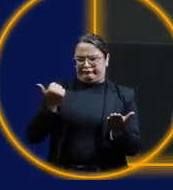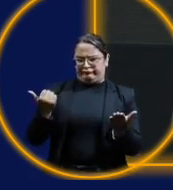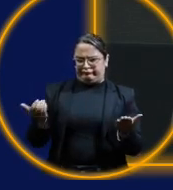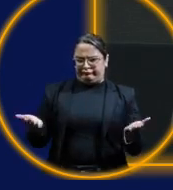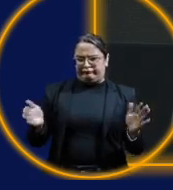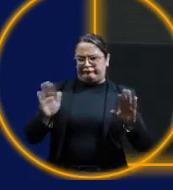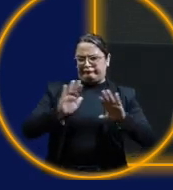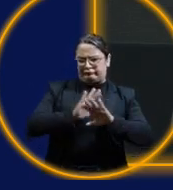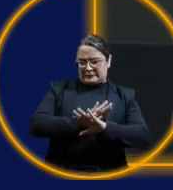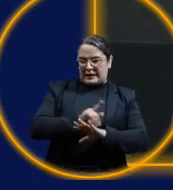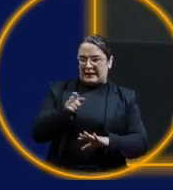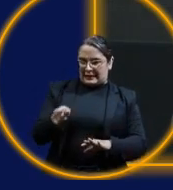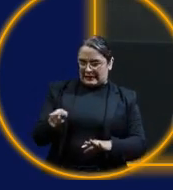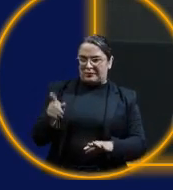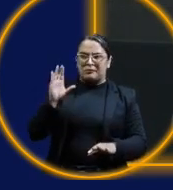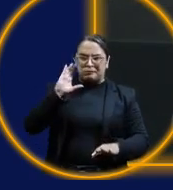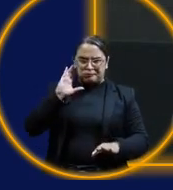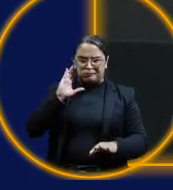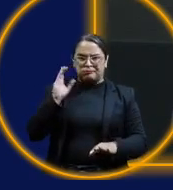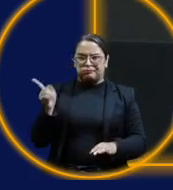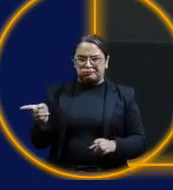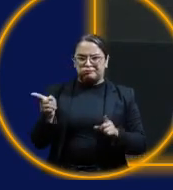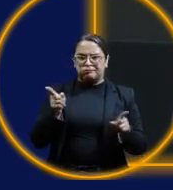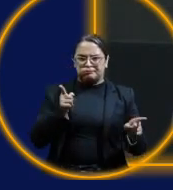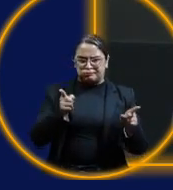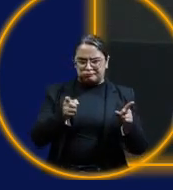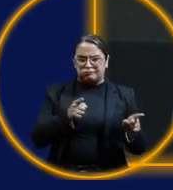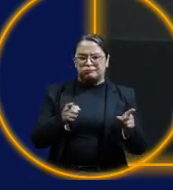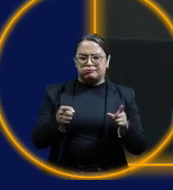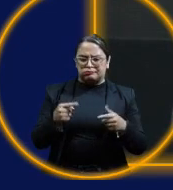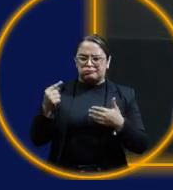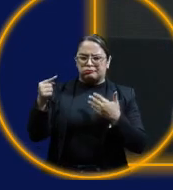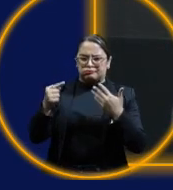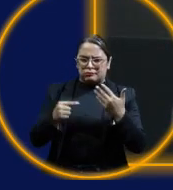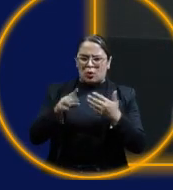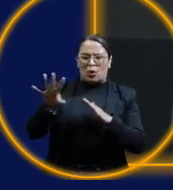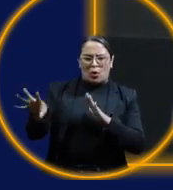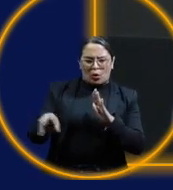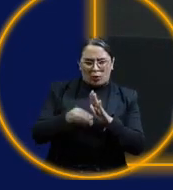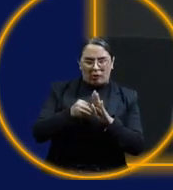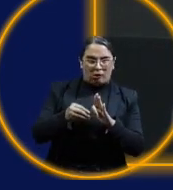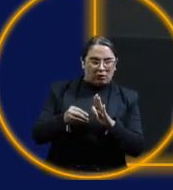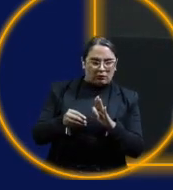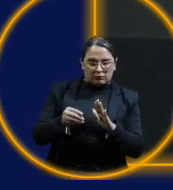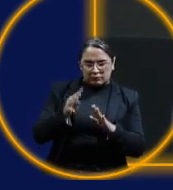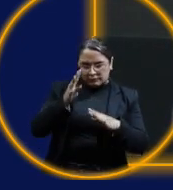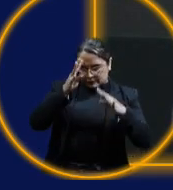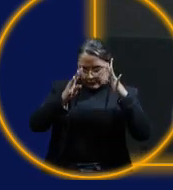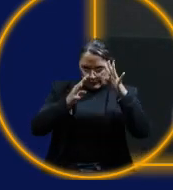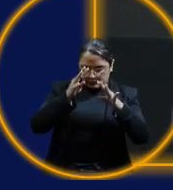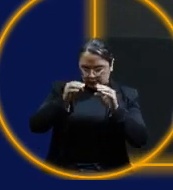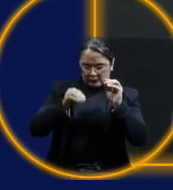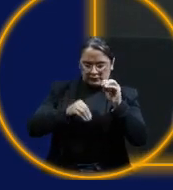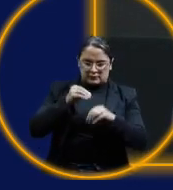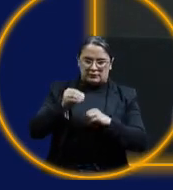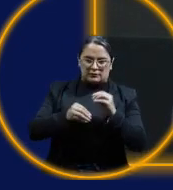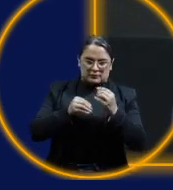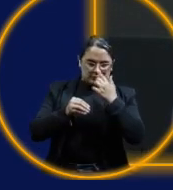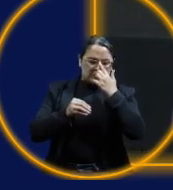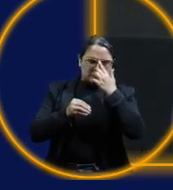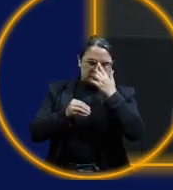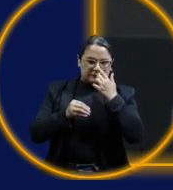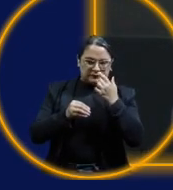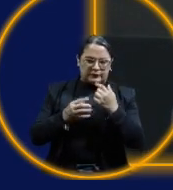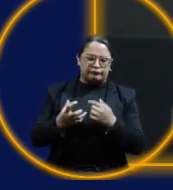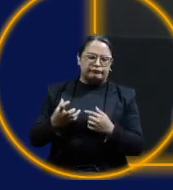1970 eso está pasando muchos de interpelaciones de estos de copias creativas sobre lo que ya pasó y está tomando una